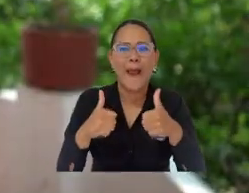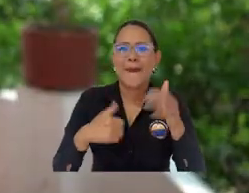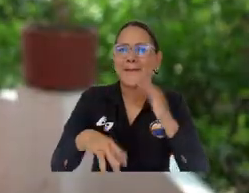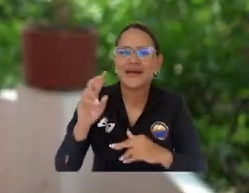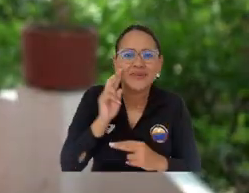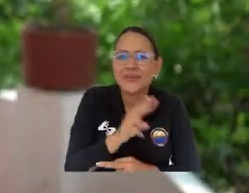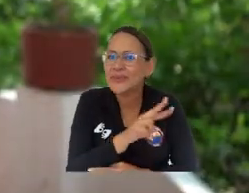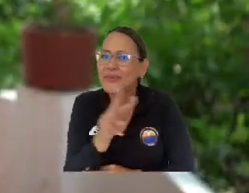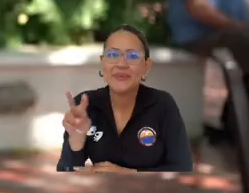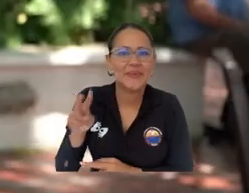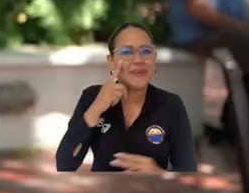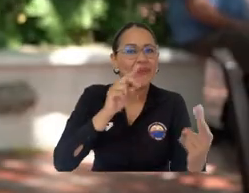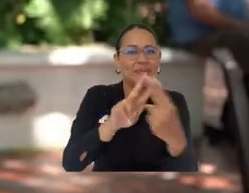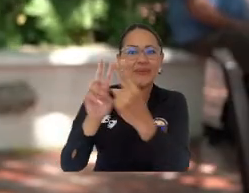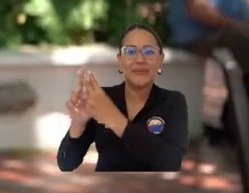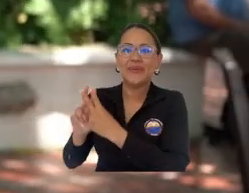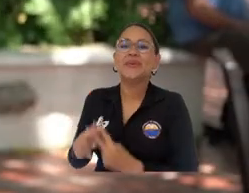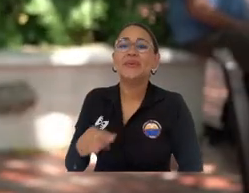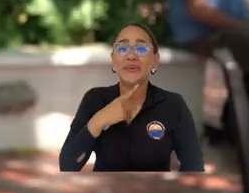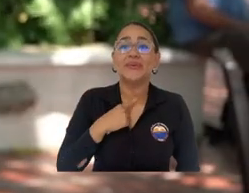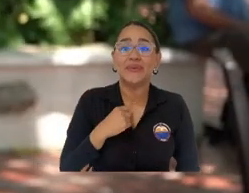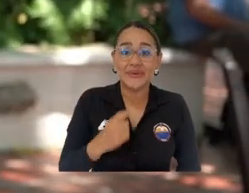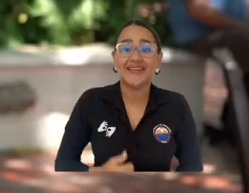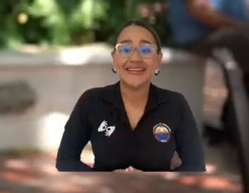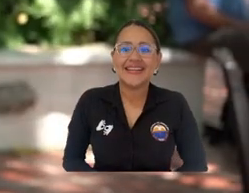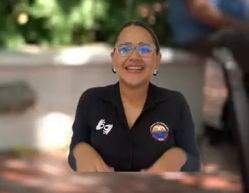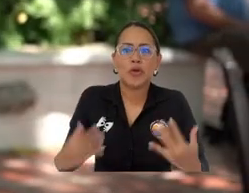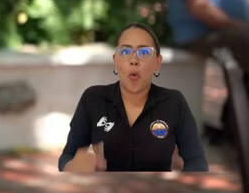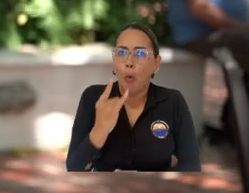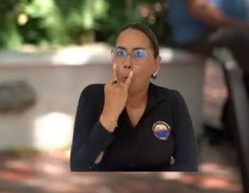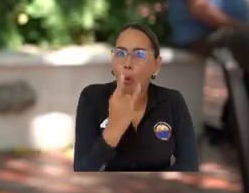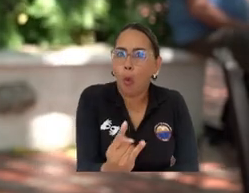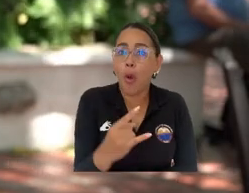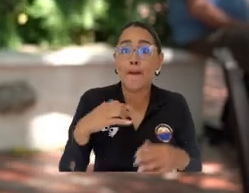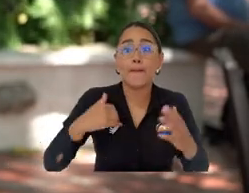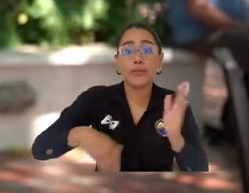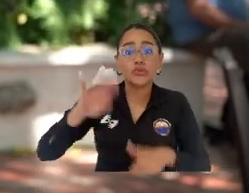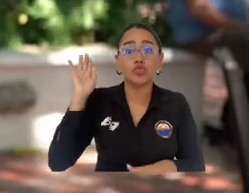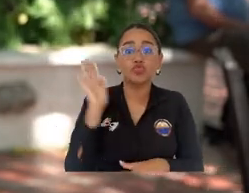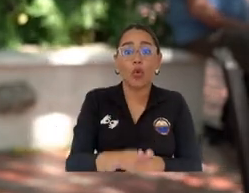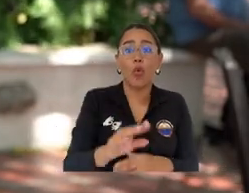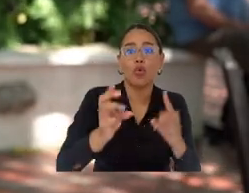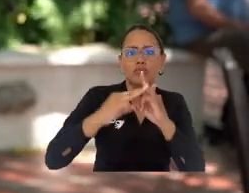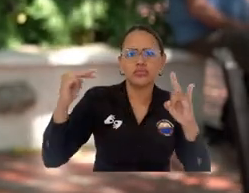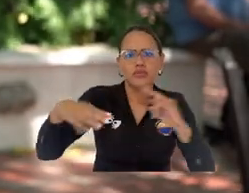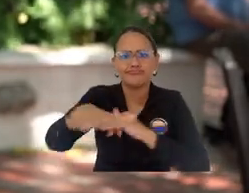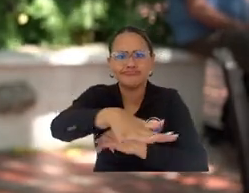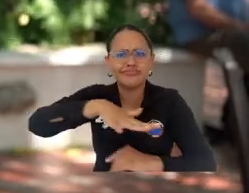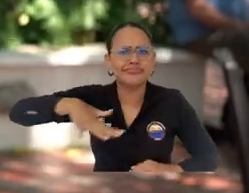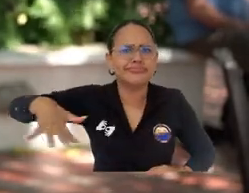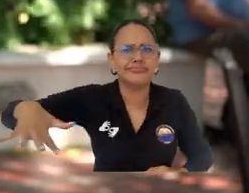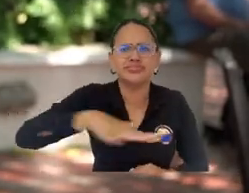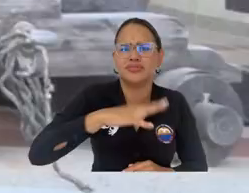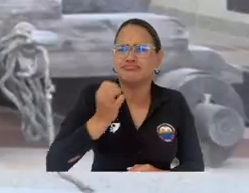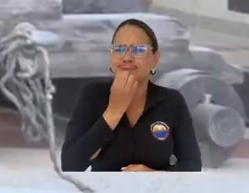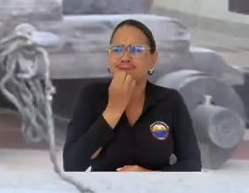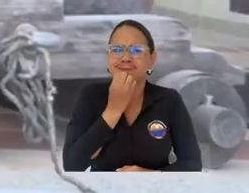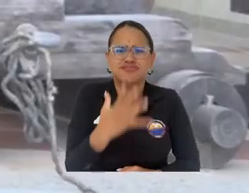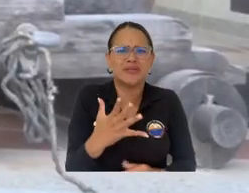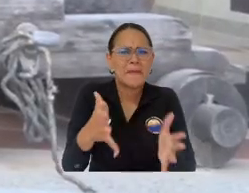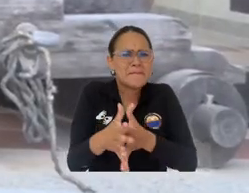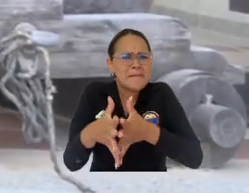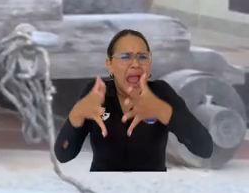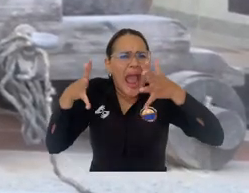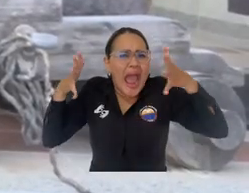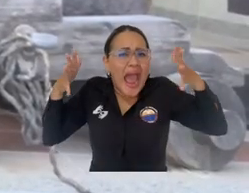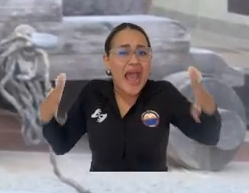elegida súper rápida. Ha sido algo muy interesante, muy chévere. Me ha gustado mucho las instalaciones de la universidad. Es una universidad que tiene un campus muy amplio